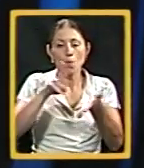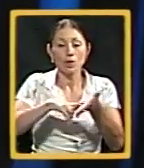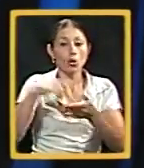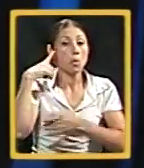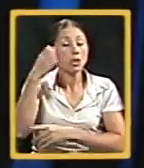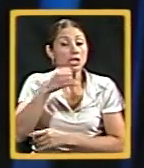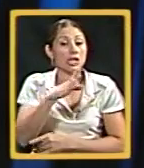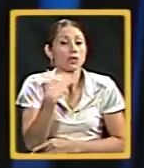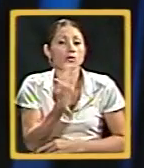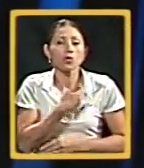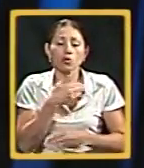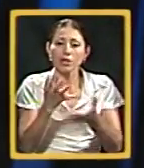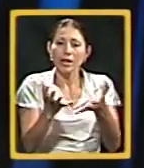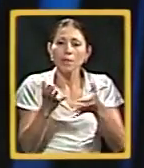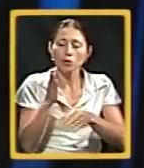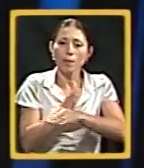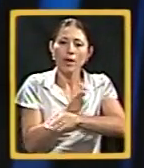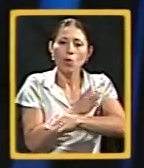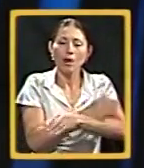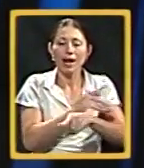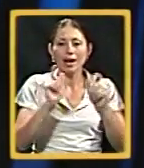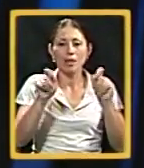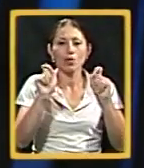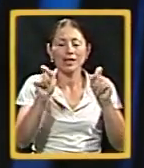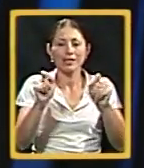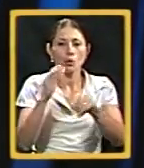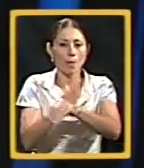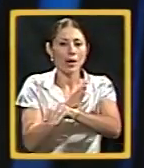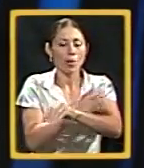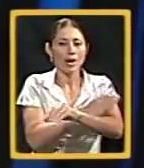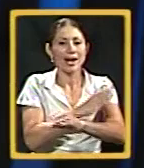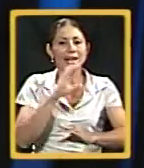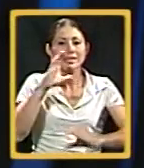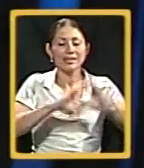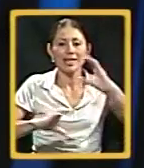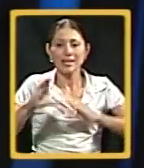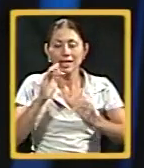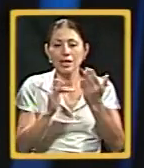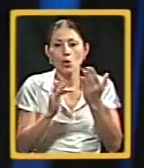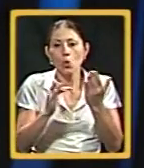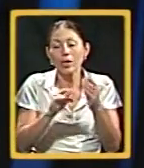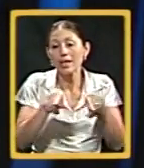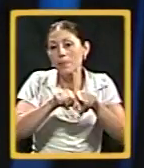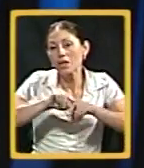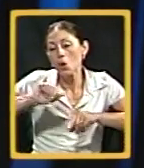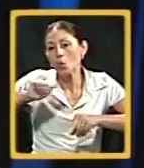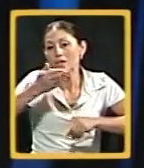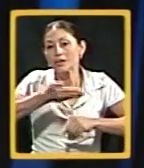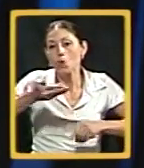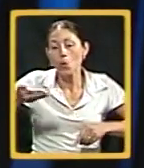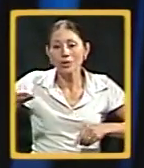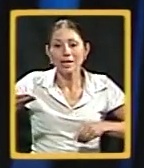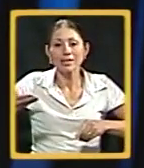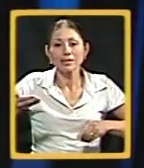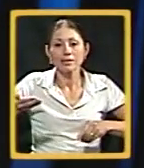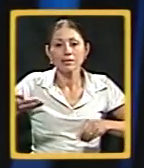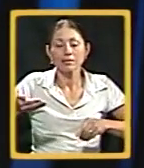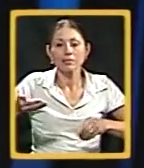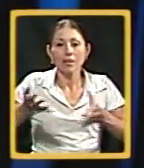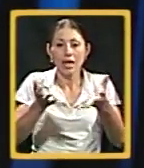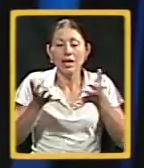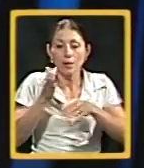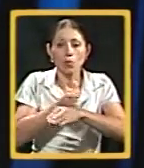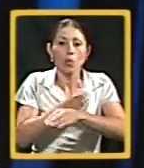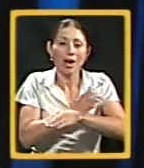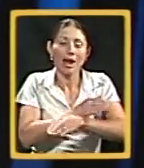queremos mejorar la educación y mejorar la ciencia y la tecnología y otras cosas, la infraestructura en este país, etcétera, ya pues vamos a tener